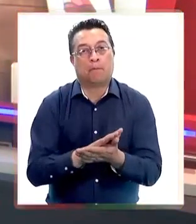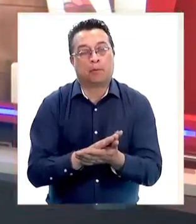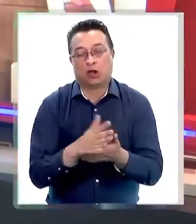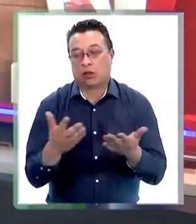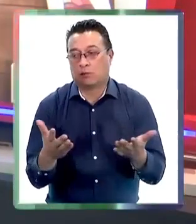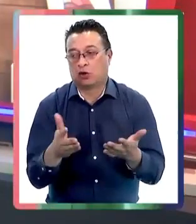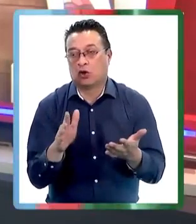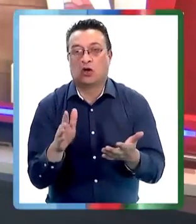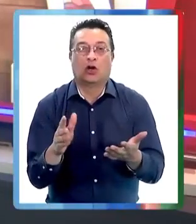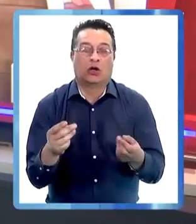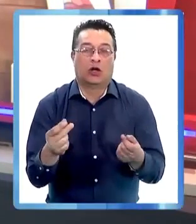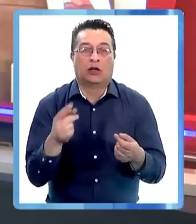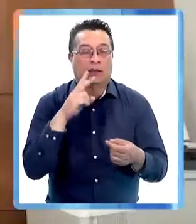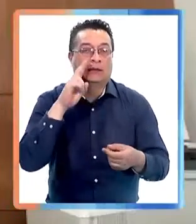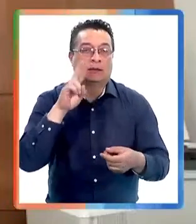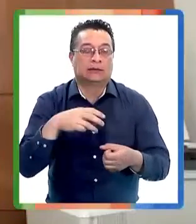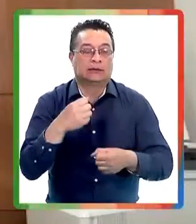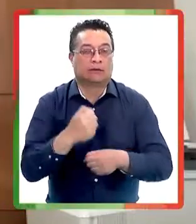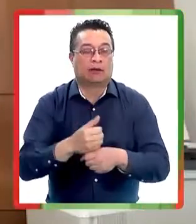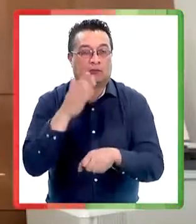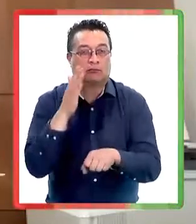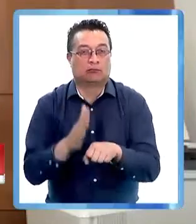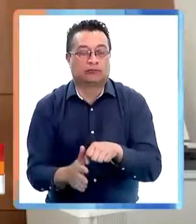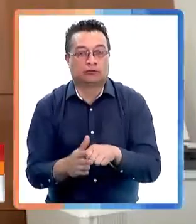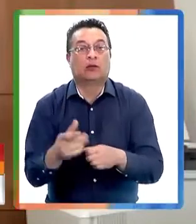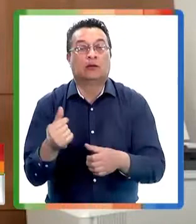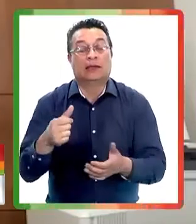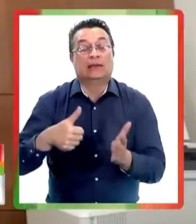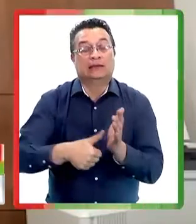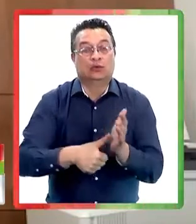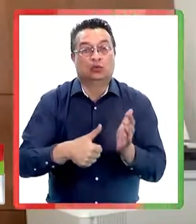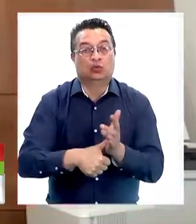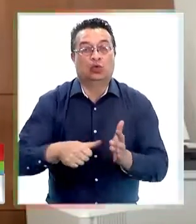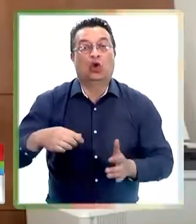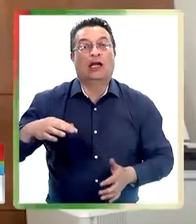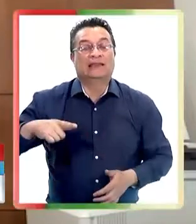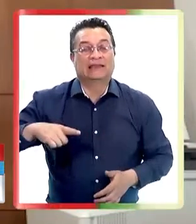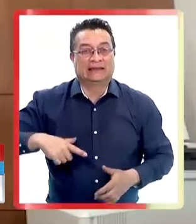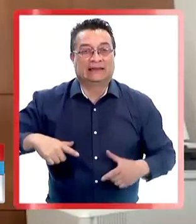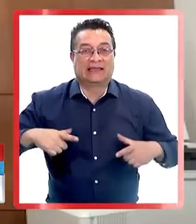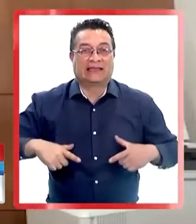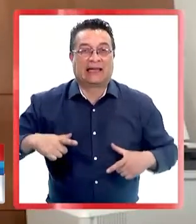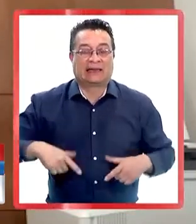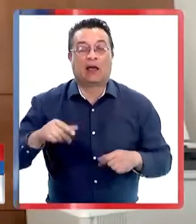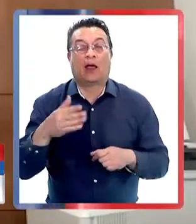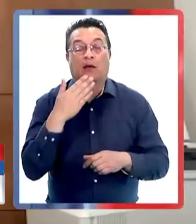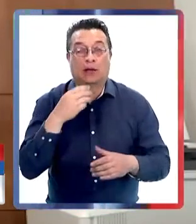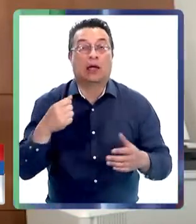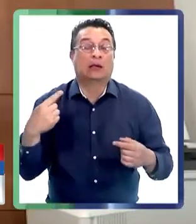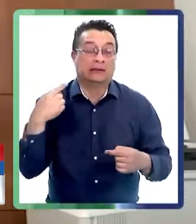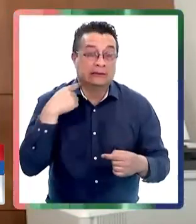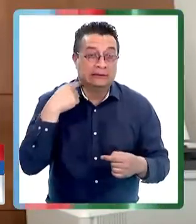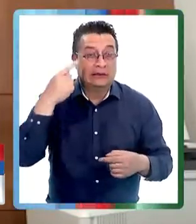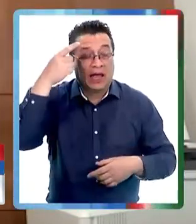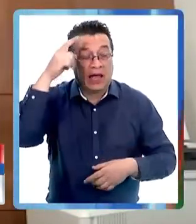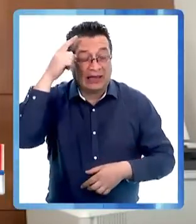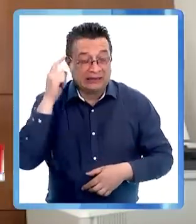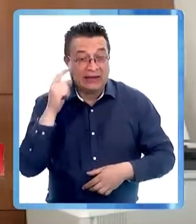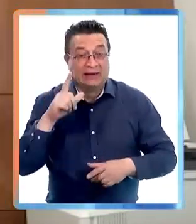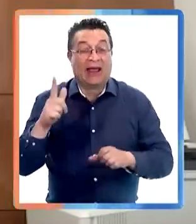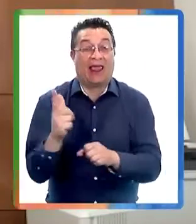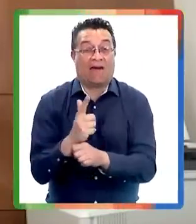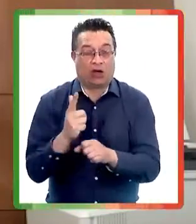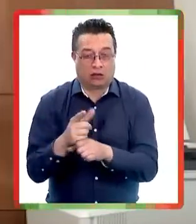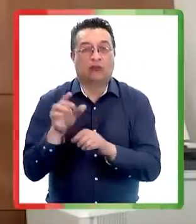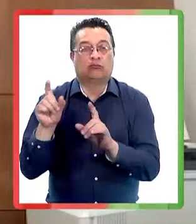ejemplo, sin empleo y opera el seguro de cesantía, cuando una persona tiene un accidente laboral y opera la ley del seguro